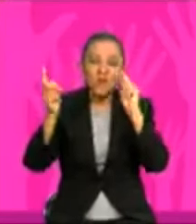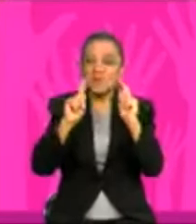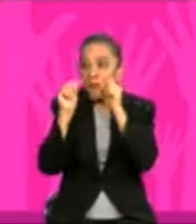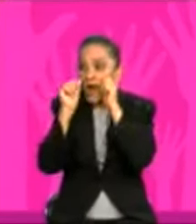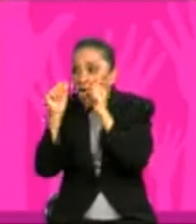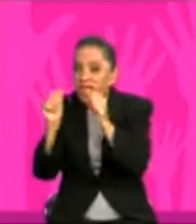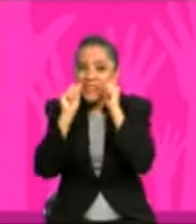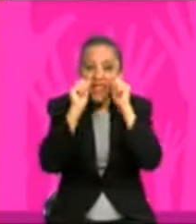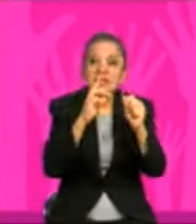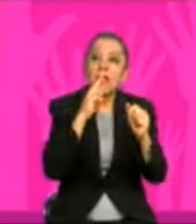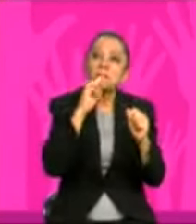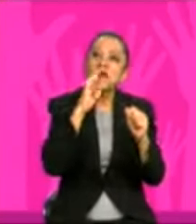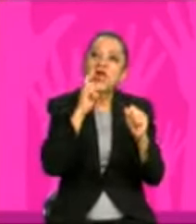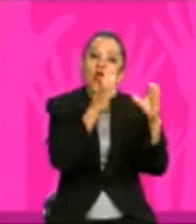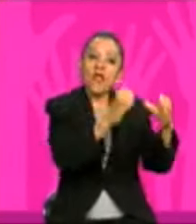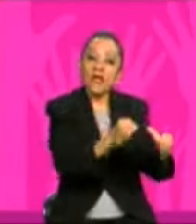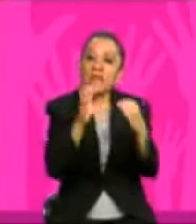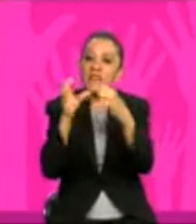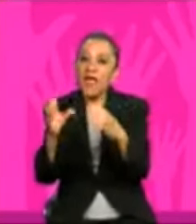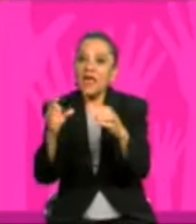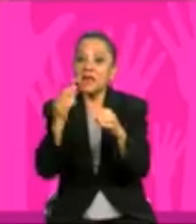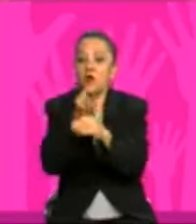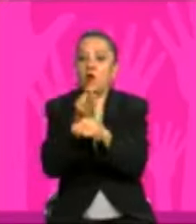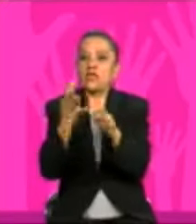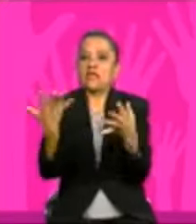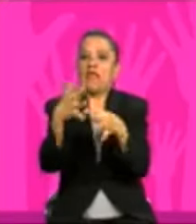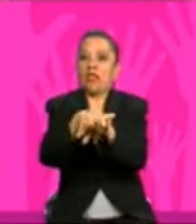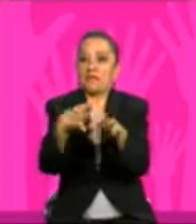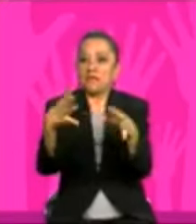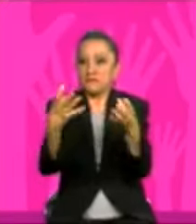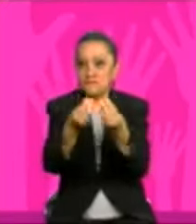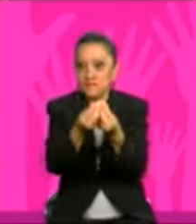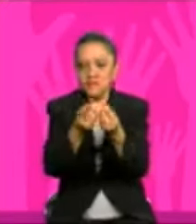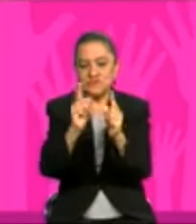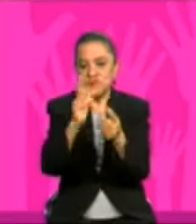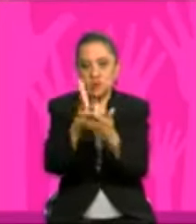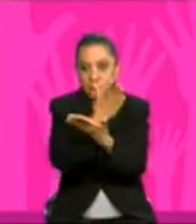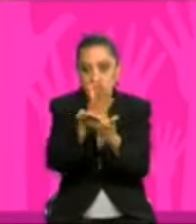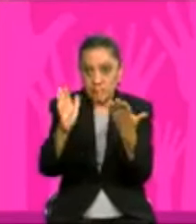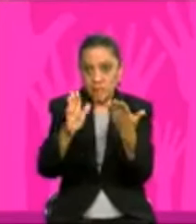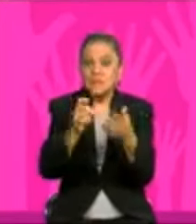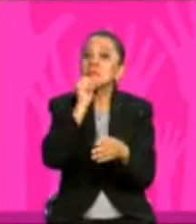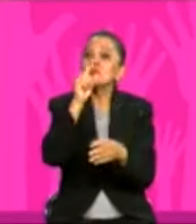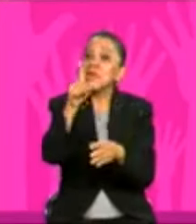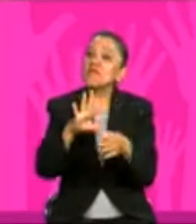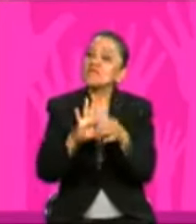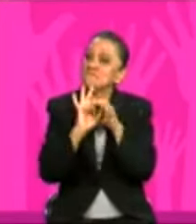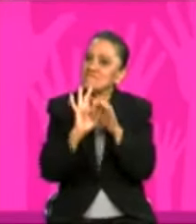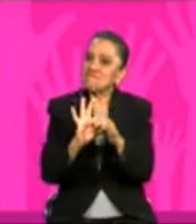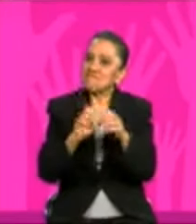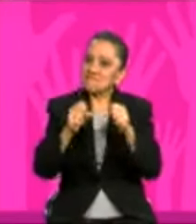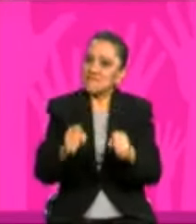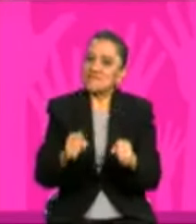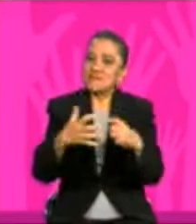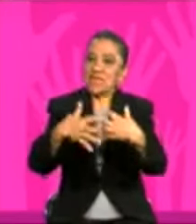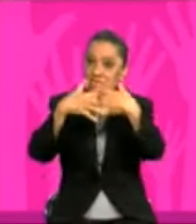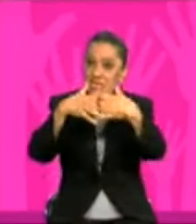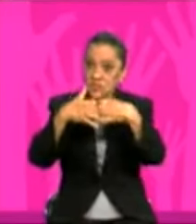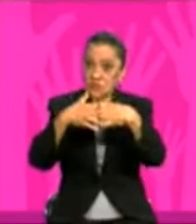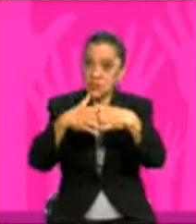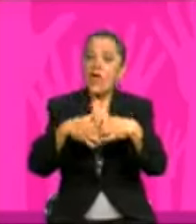de los sectores del estado. Es muy importante también consolidar nuestra industria. Vamos a fortalecer la